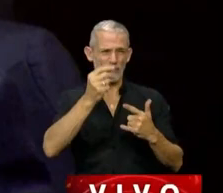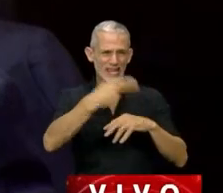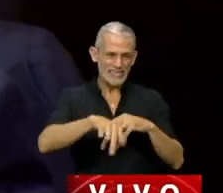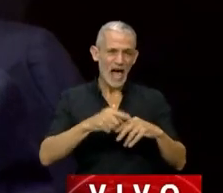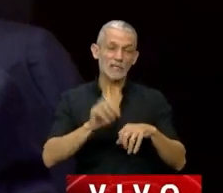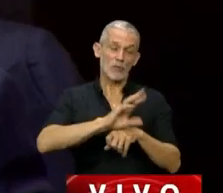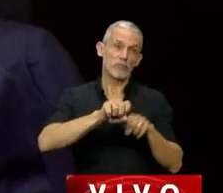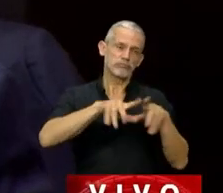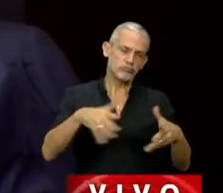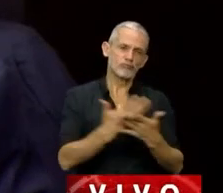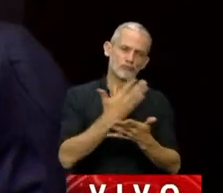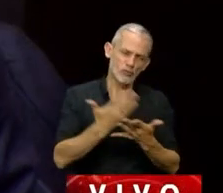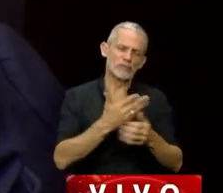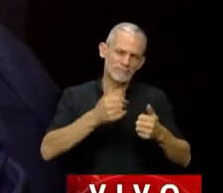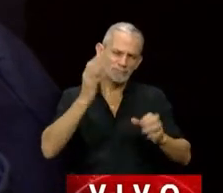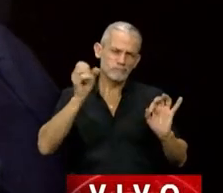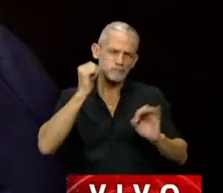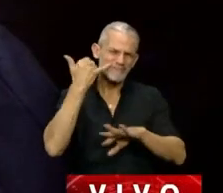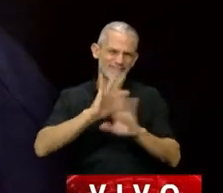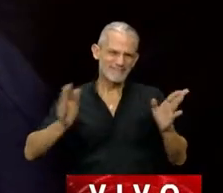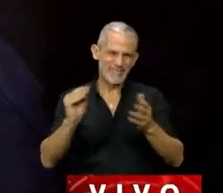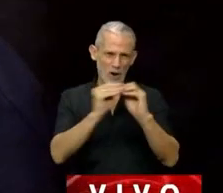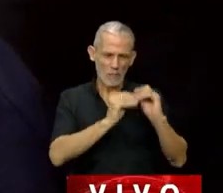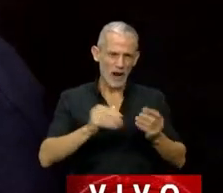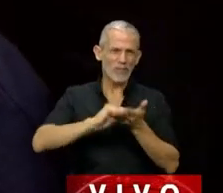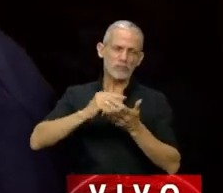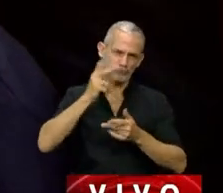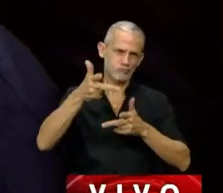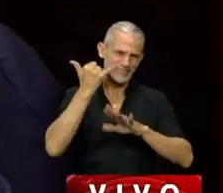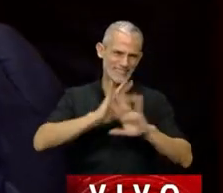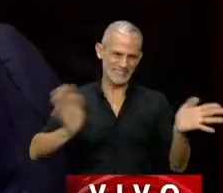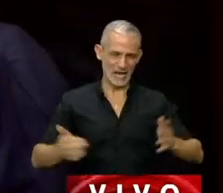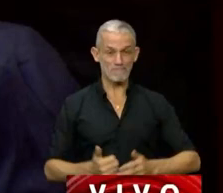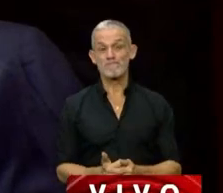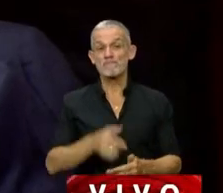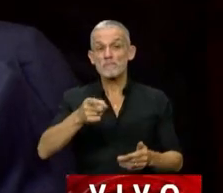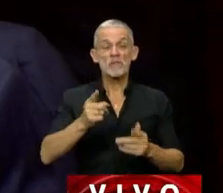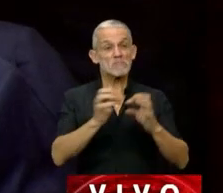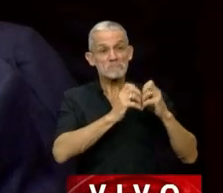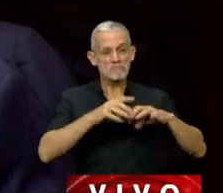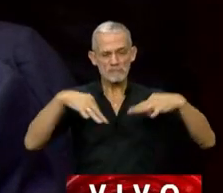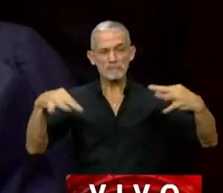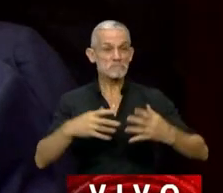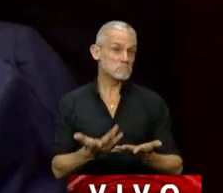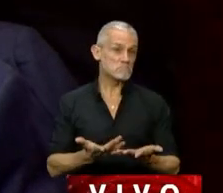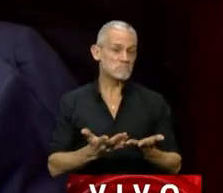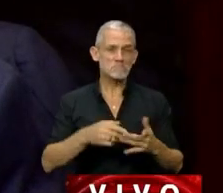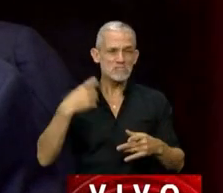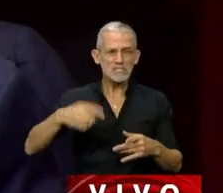una pandemia, que han tenido que sufrir todo lo que ya han dicho muchos de mis compañeros y compañeras, y el debate